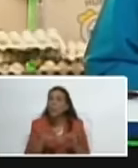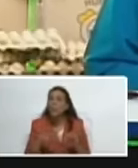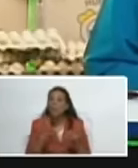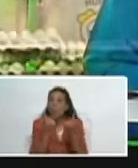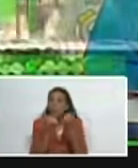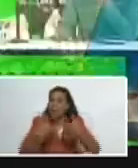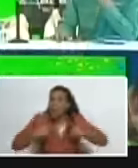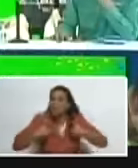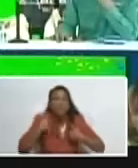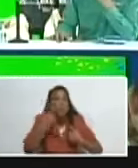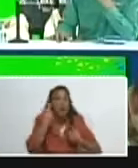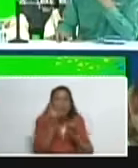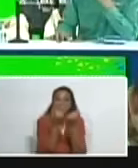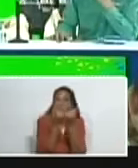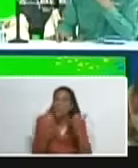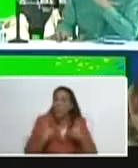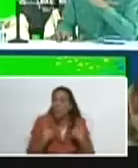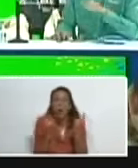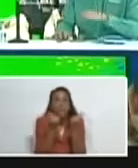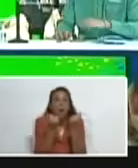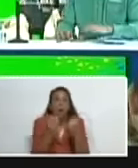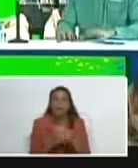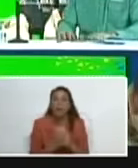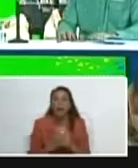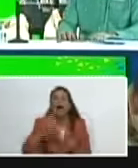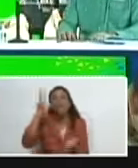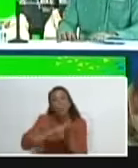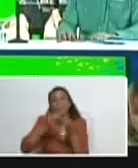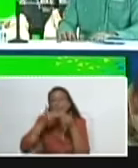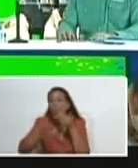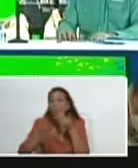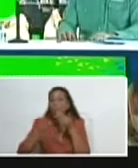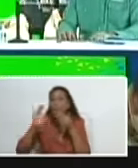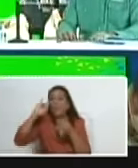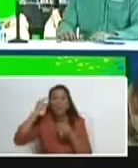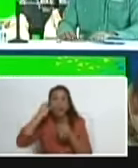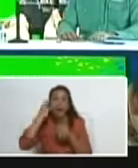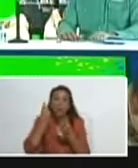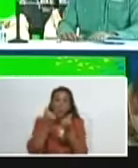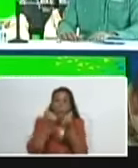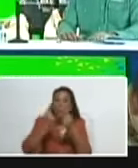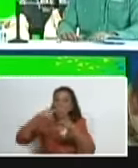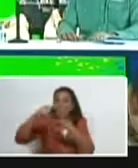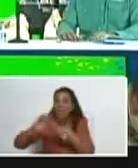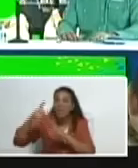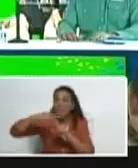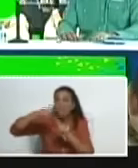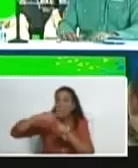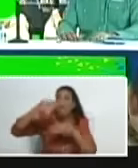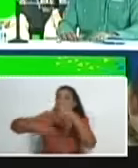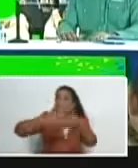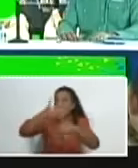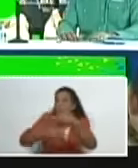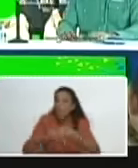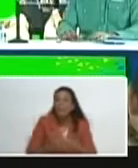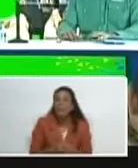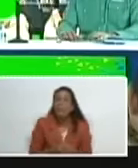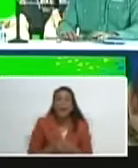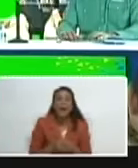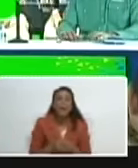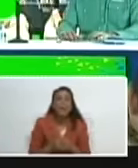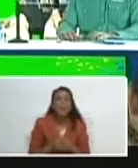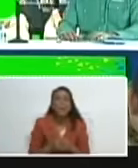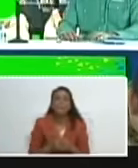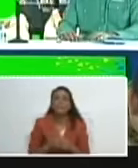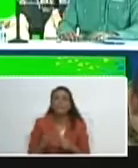porque hay que parirlos. Entonces, aproximación sucesiva diversa y progresiva. Por un lado,